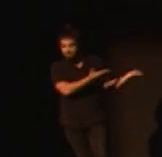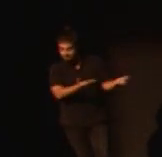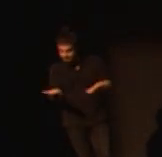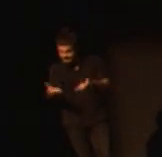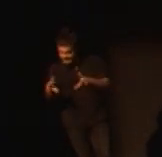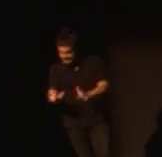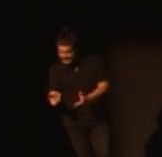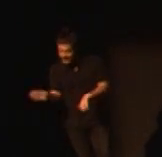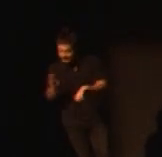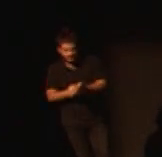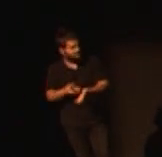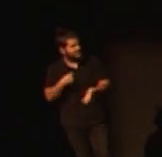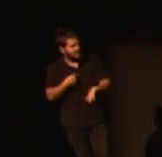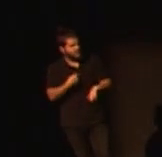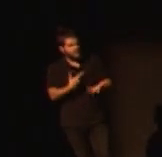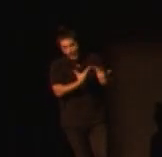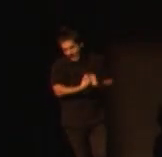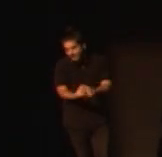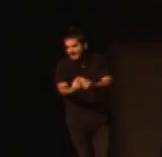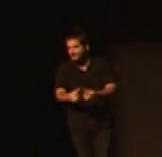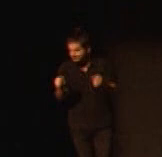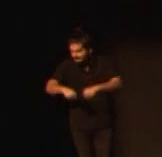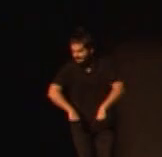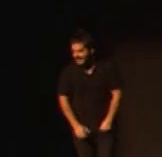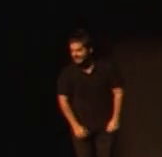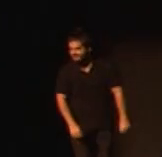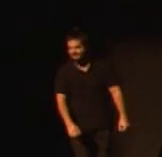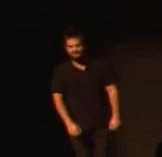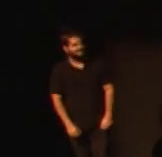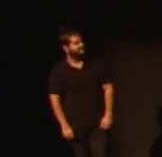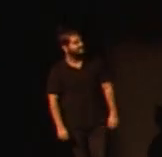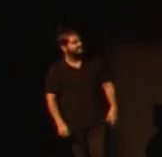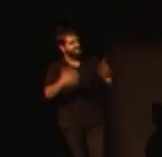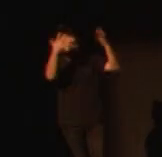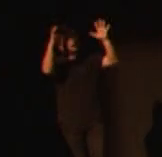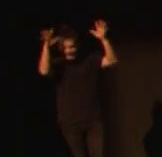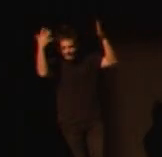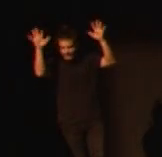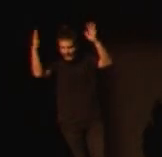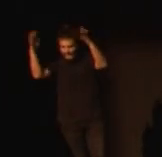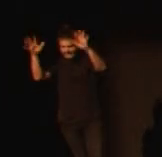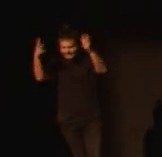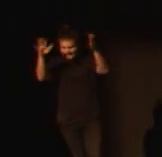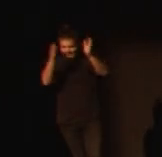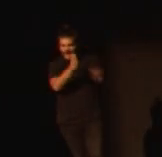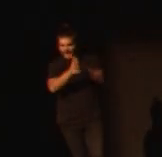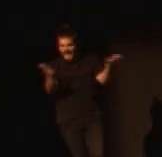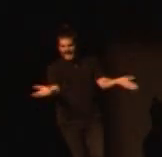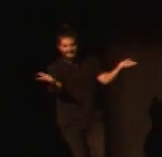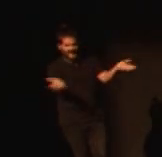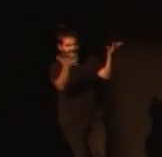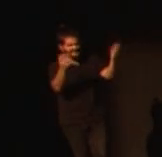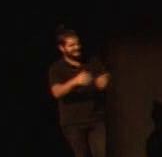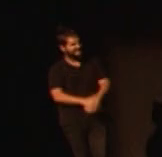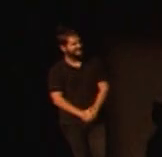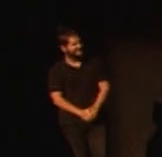y yo os acompaño, venga, os acompaño a los asientos. Un aplauso para animar la bajada, que